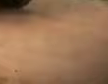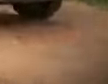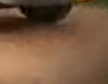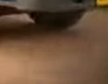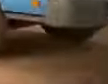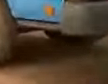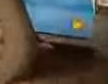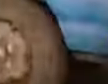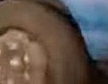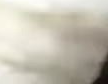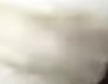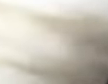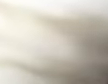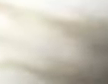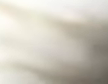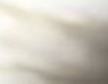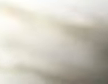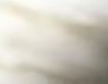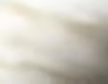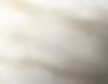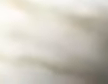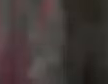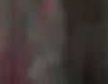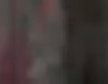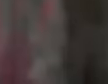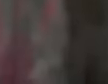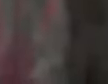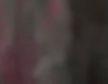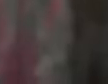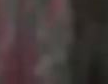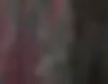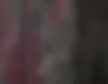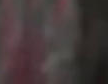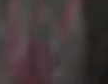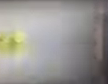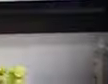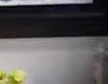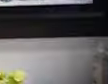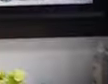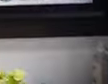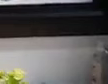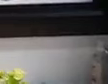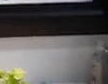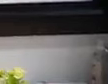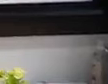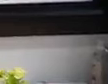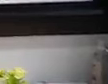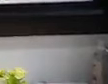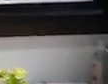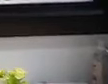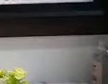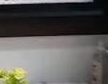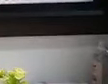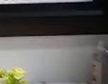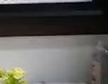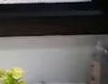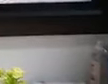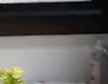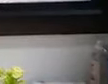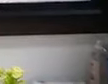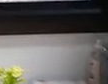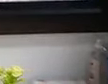nuestros indígenas que son atendidos directamente en sus resguardos. En este momento, pues somos un ejemplo a nivel